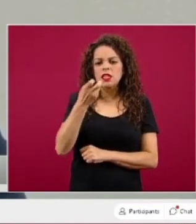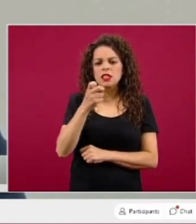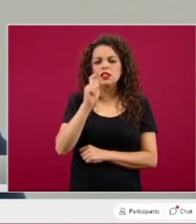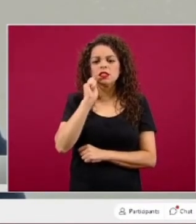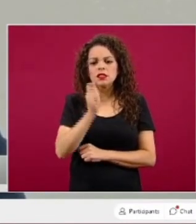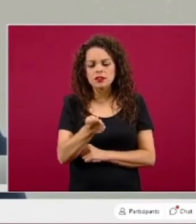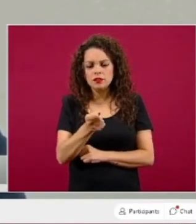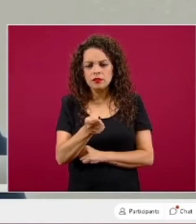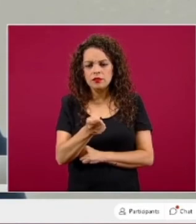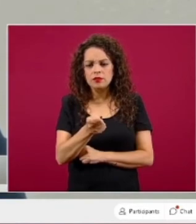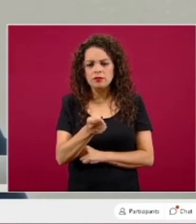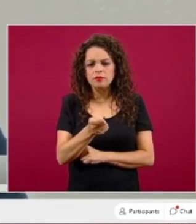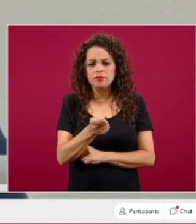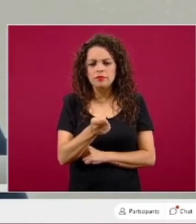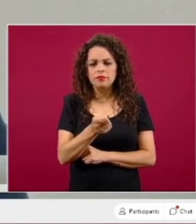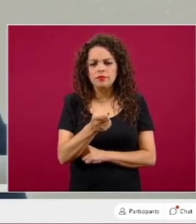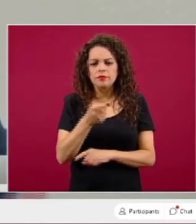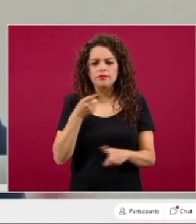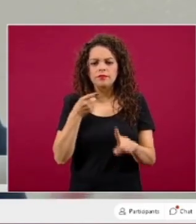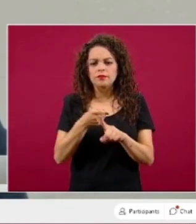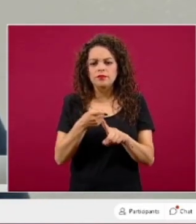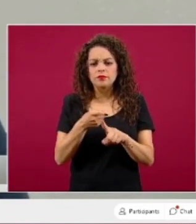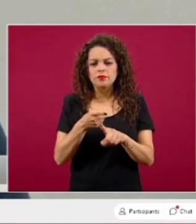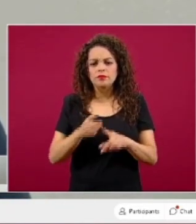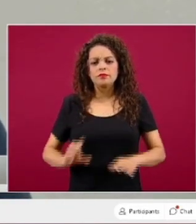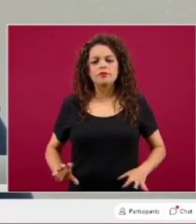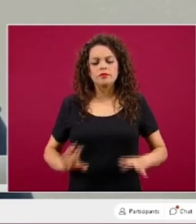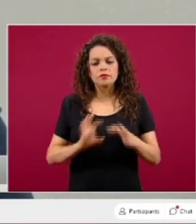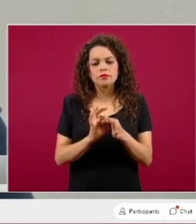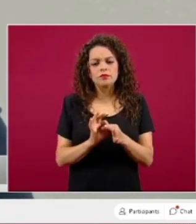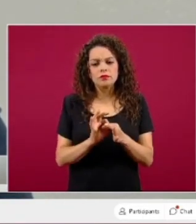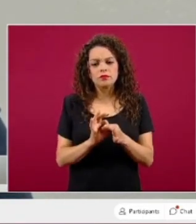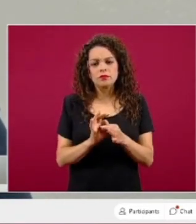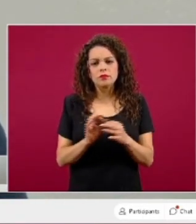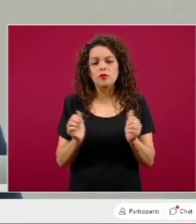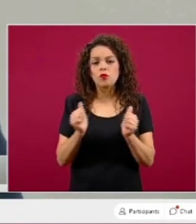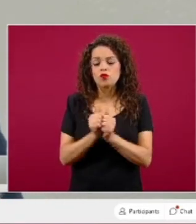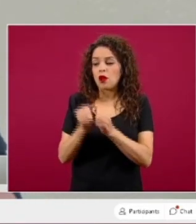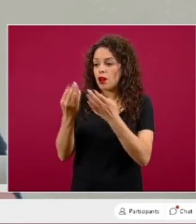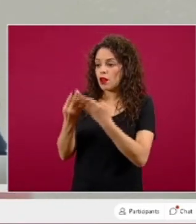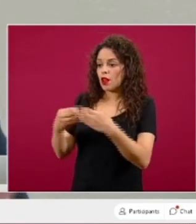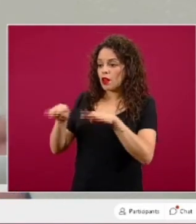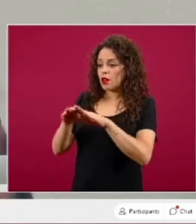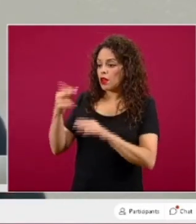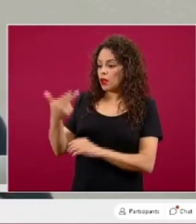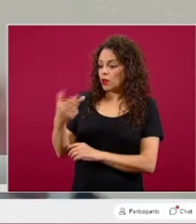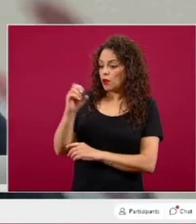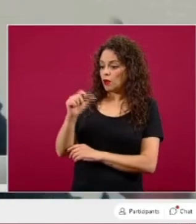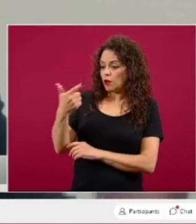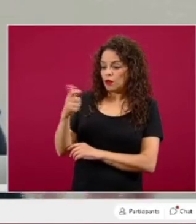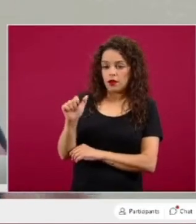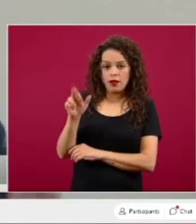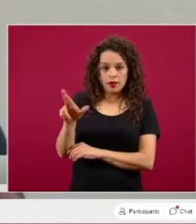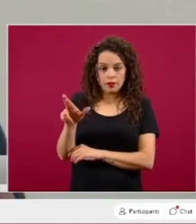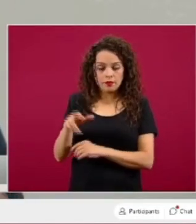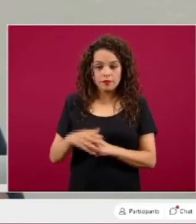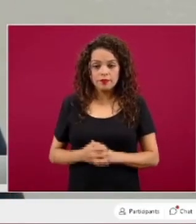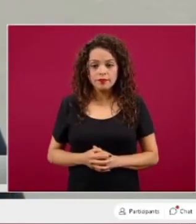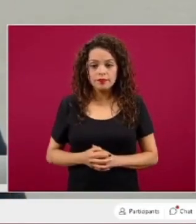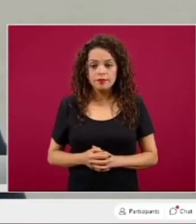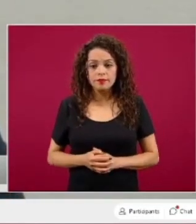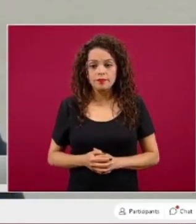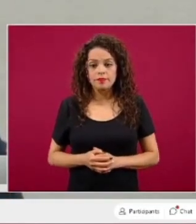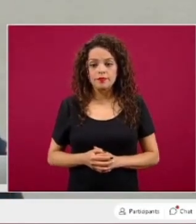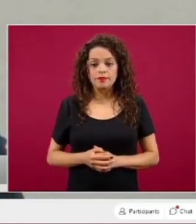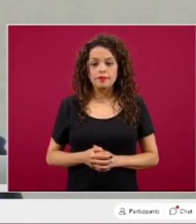la dinámica de relaciones de los hogares. Es el último gran ejercicio nacional que sobre